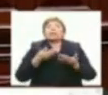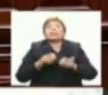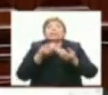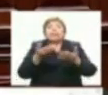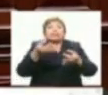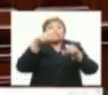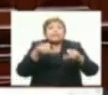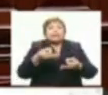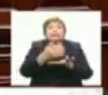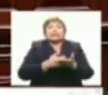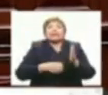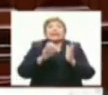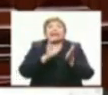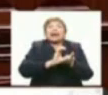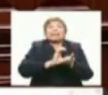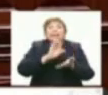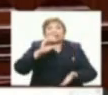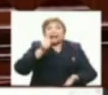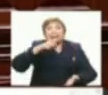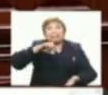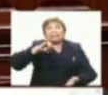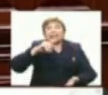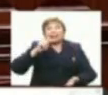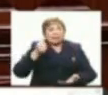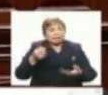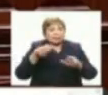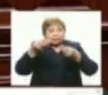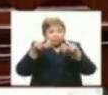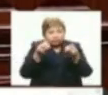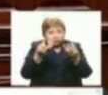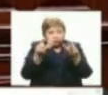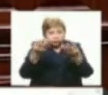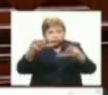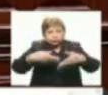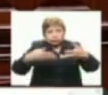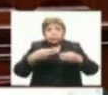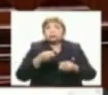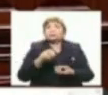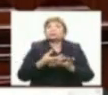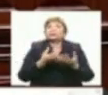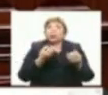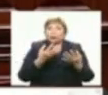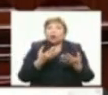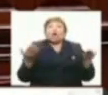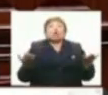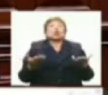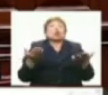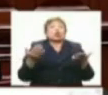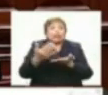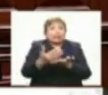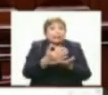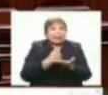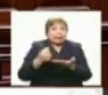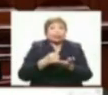ingreso neto de capitales y que los beneficios se contabilicen localmente, donde la recaudación